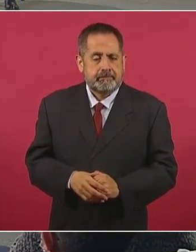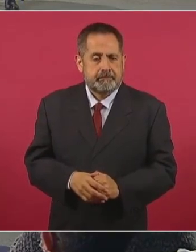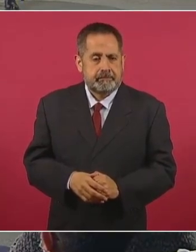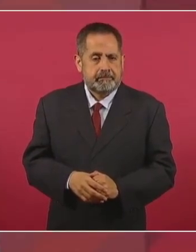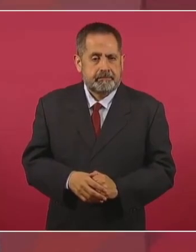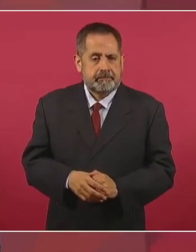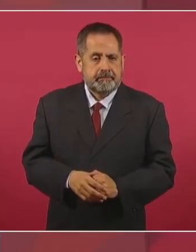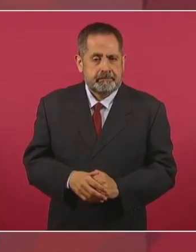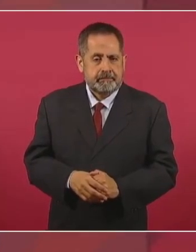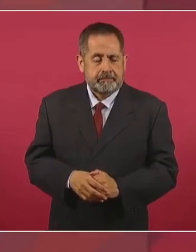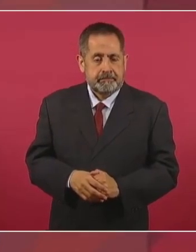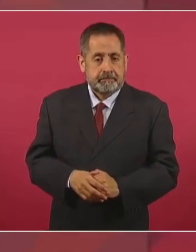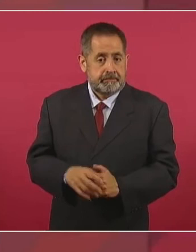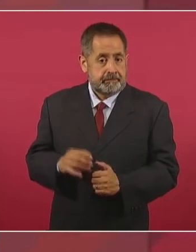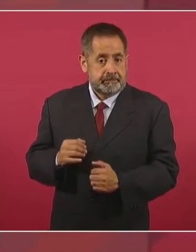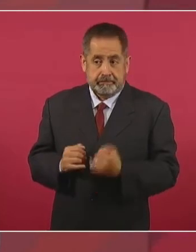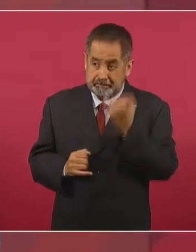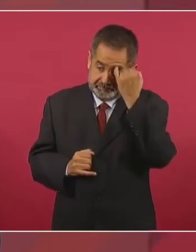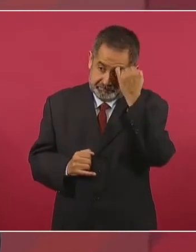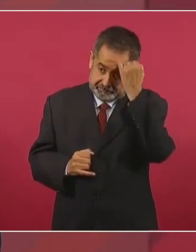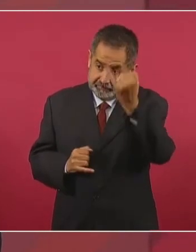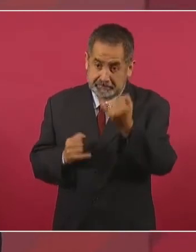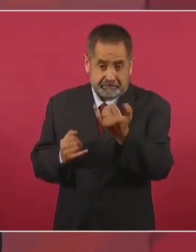Y la propuesta,